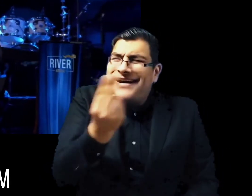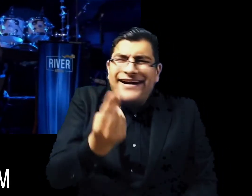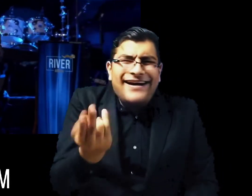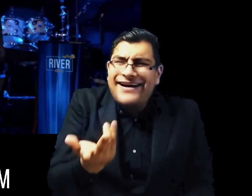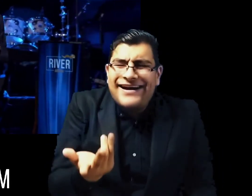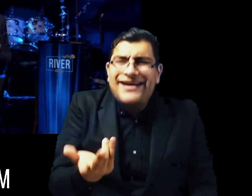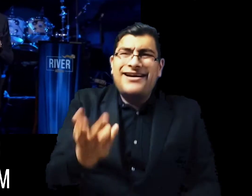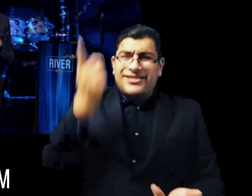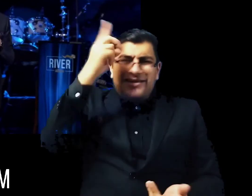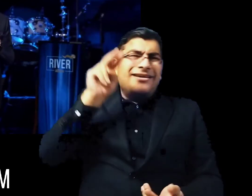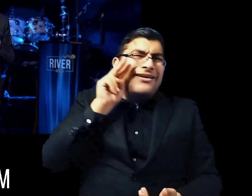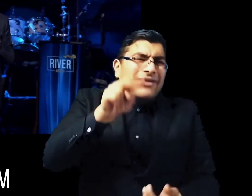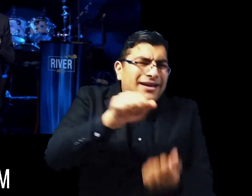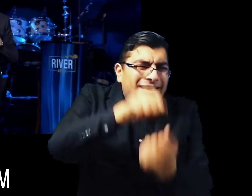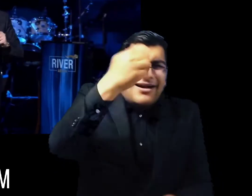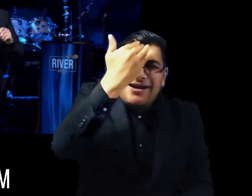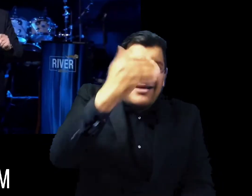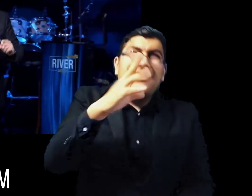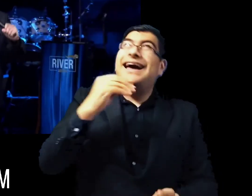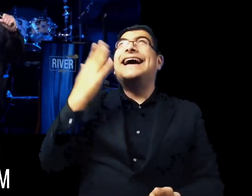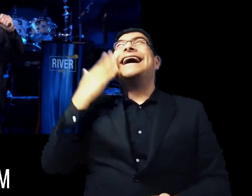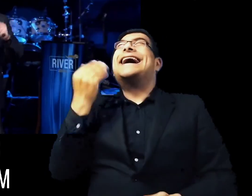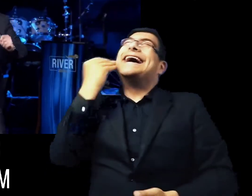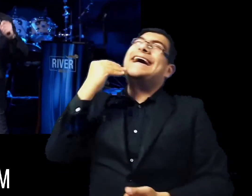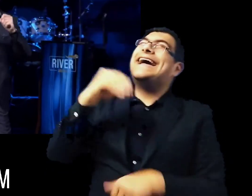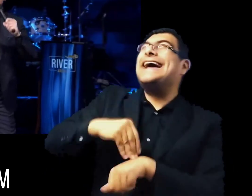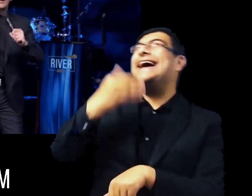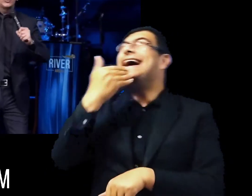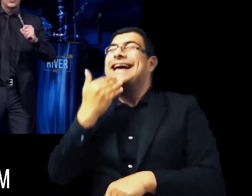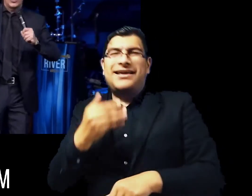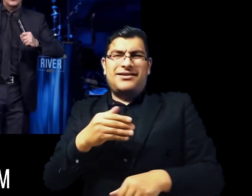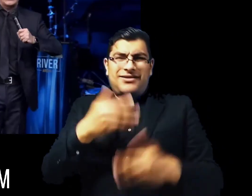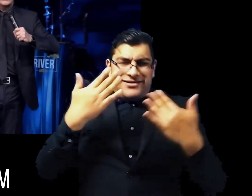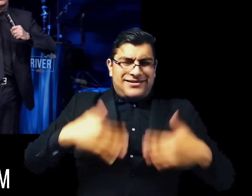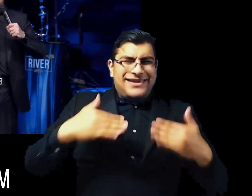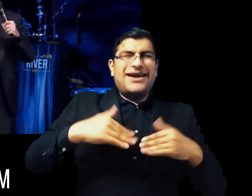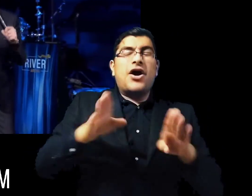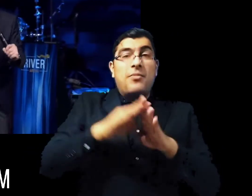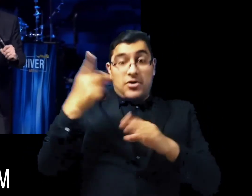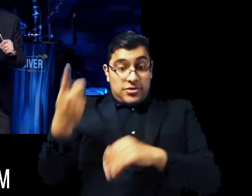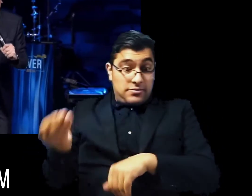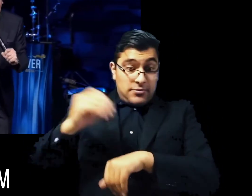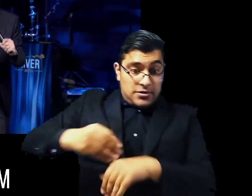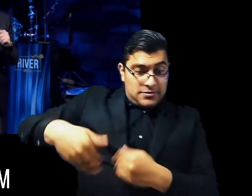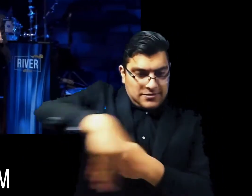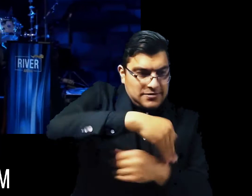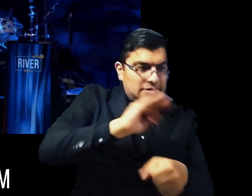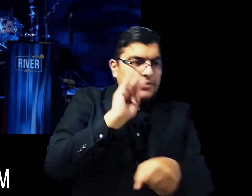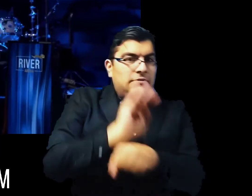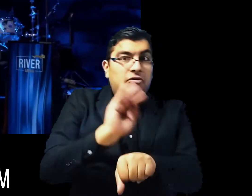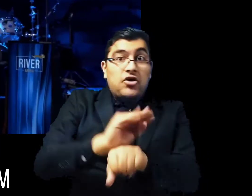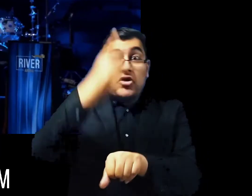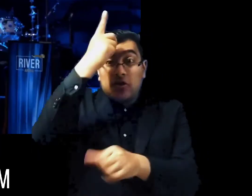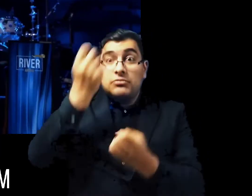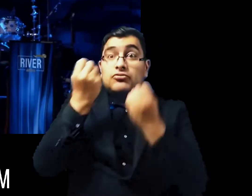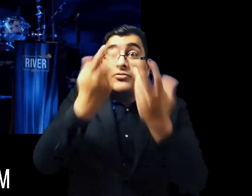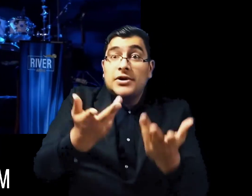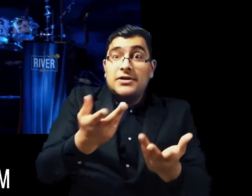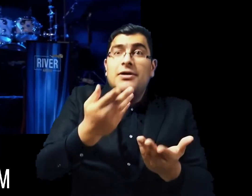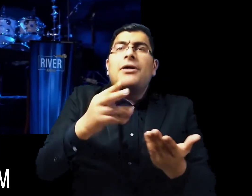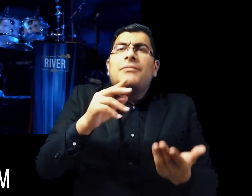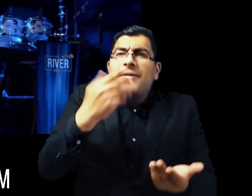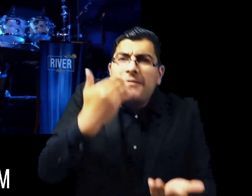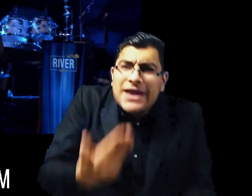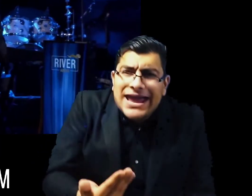pretender estar bien siempre. Si te atreves a probarte este atuendo que Dios ha hecho para ti, te darás cuenta que está bien,